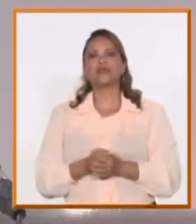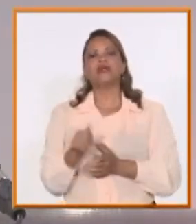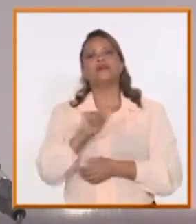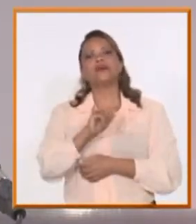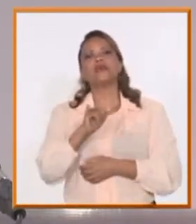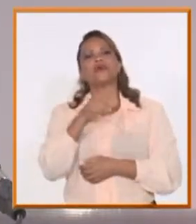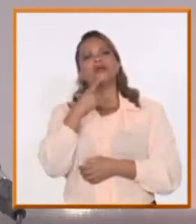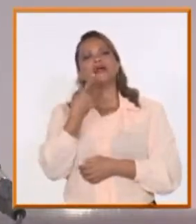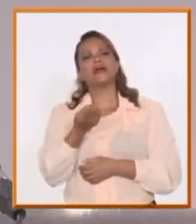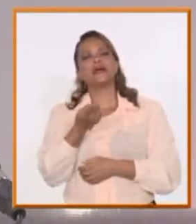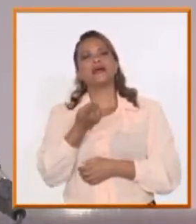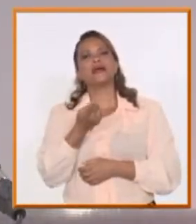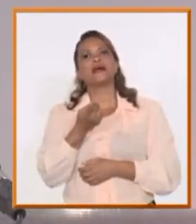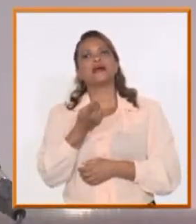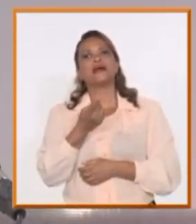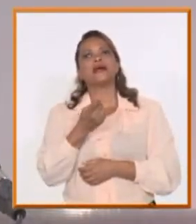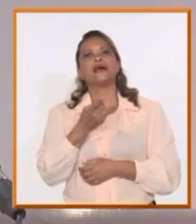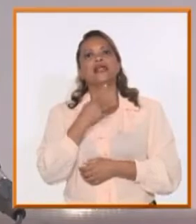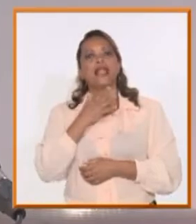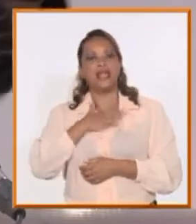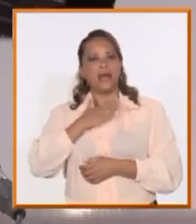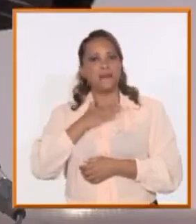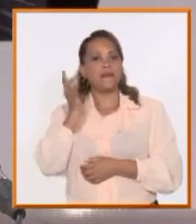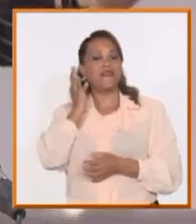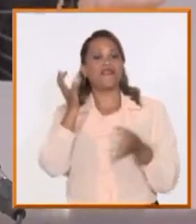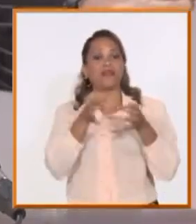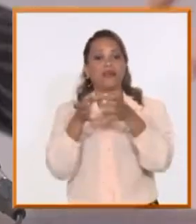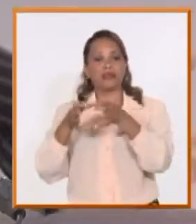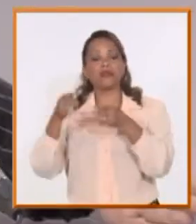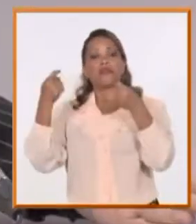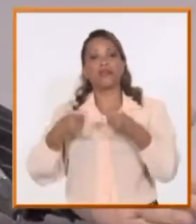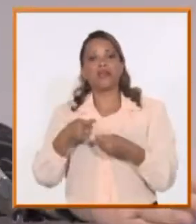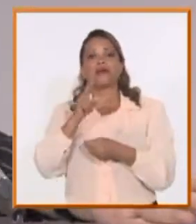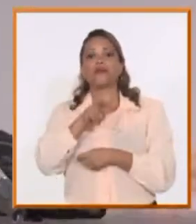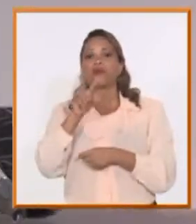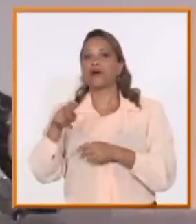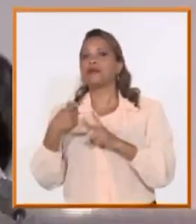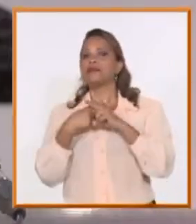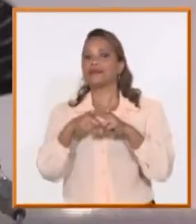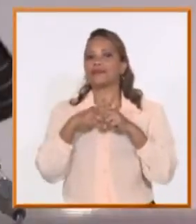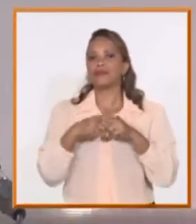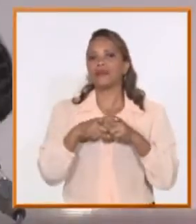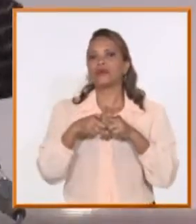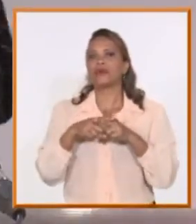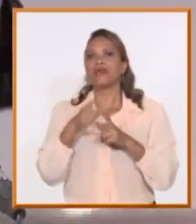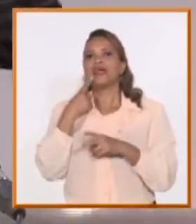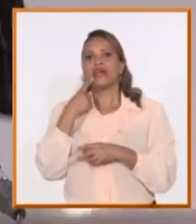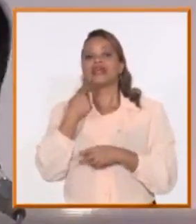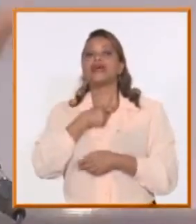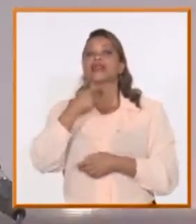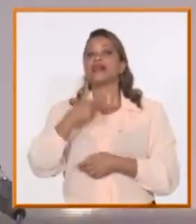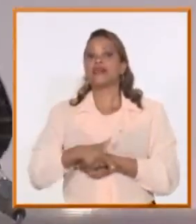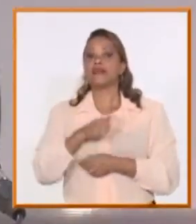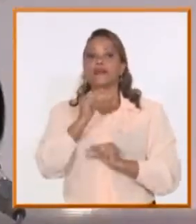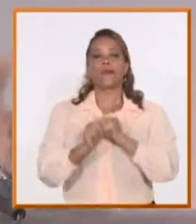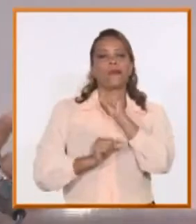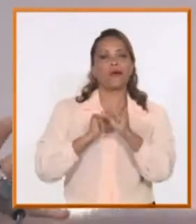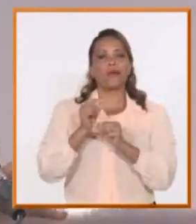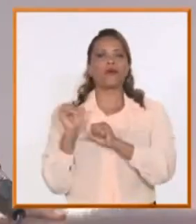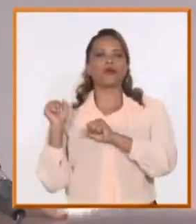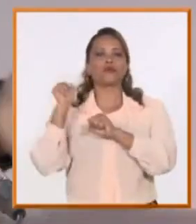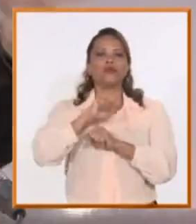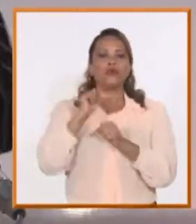tiene que partir de la gestión de las propias federaciones. Y aquí está el ejemplo de Rafael Manso, cómo ha surgido el judo,